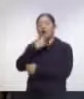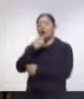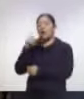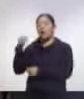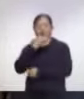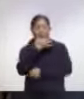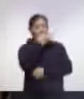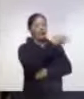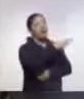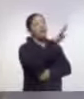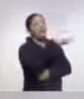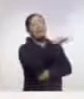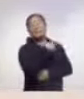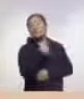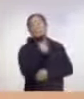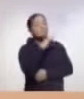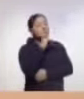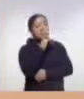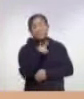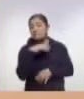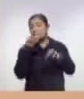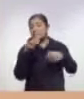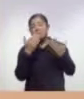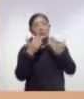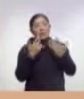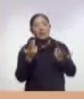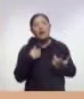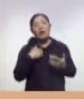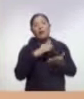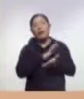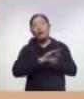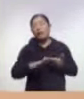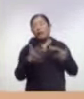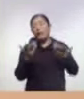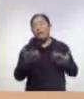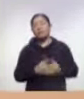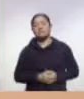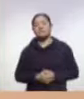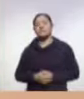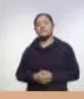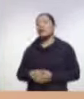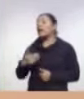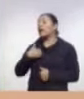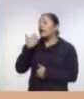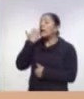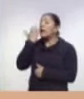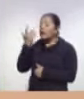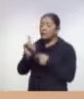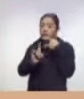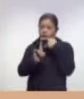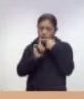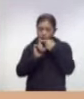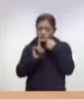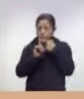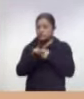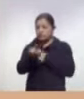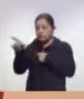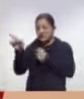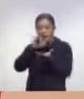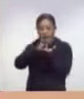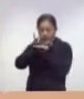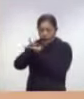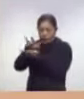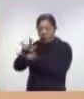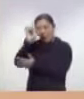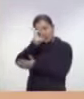climatológicas en sus cultivos. Queremos resultados positivos. Es apoyarlos a ustedes, es darles